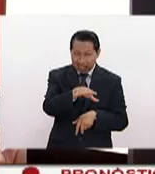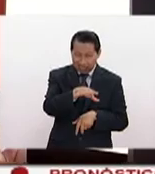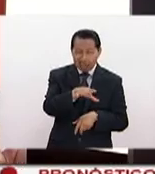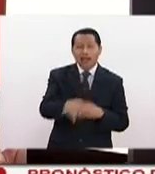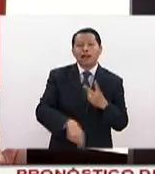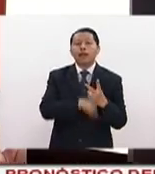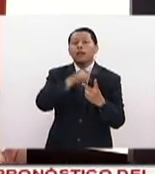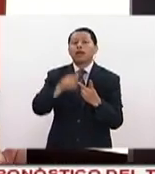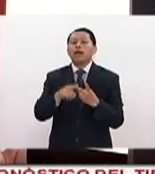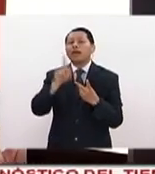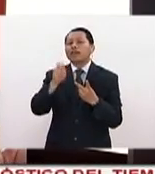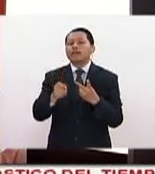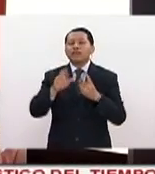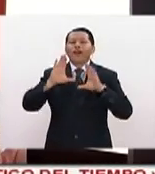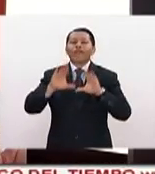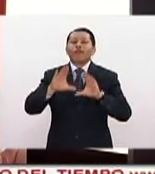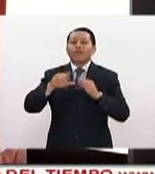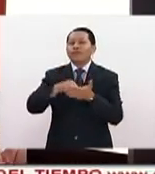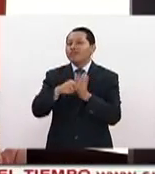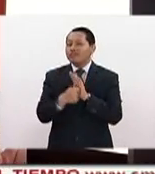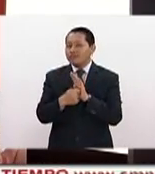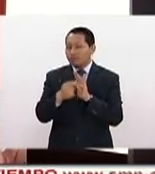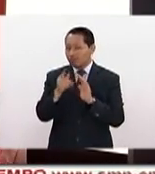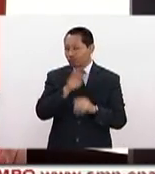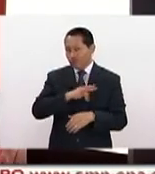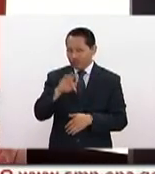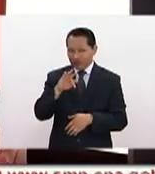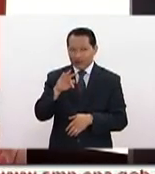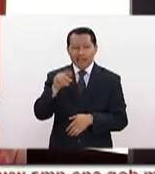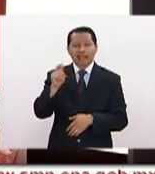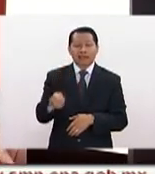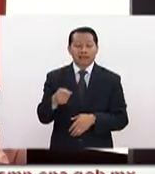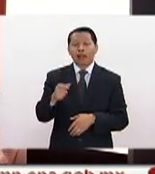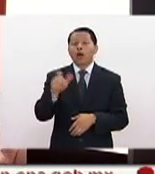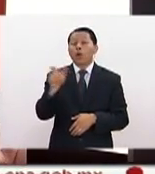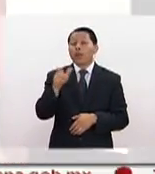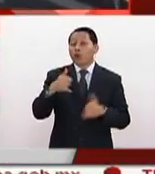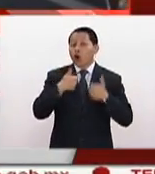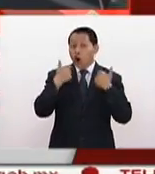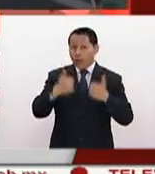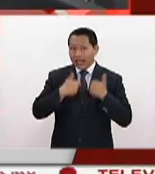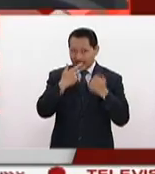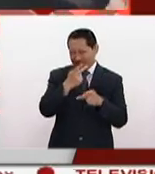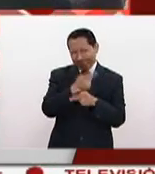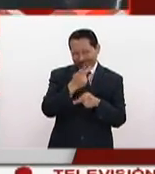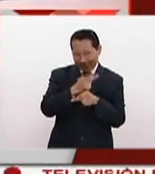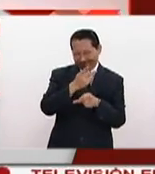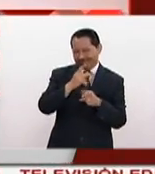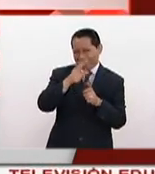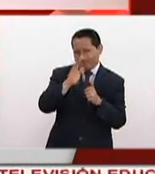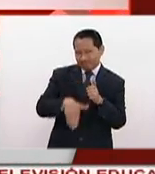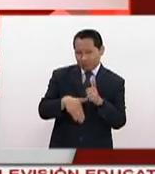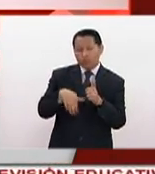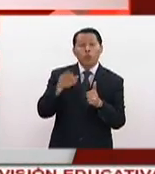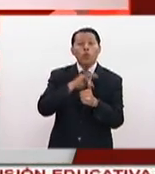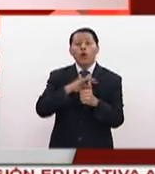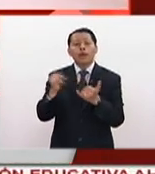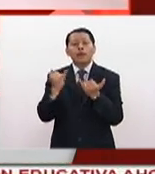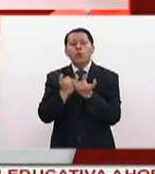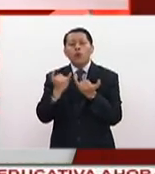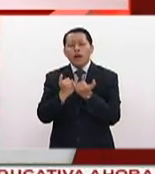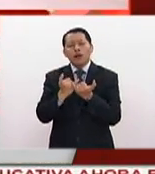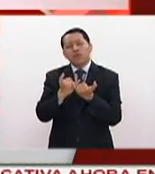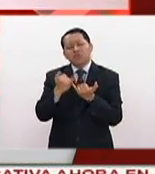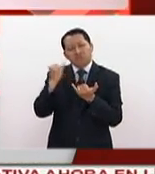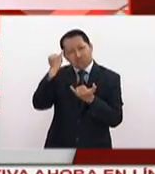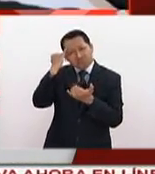la formación técnica. Los chicos concluyen su nivel medio superior, pero también tienen la opción para